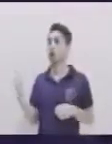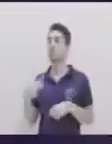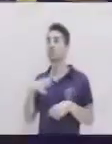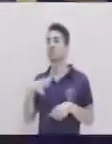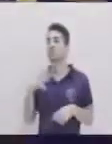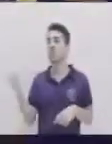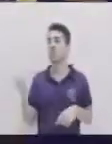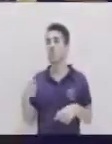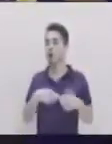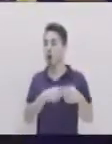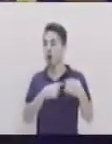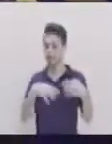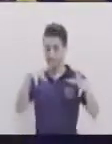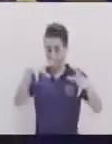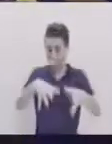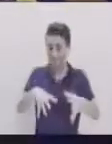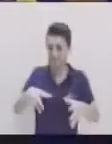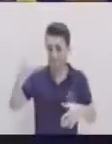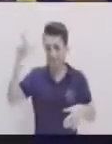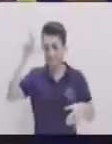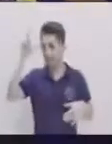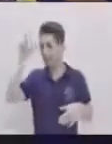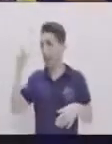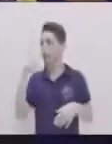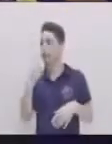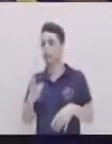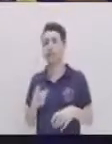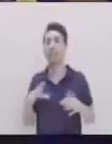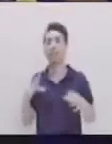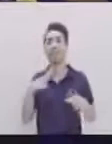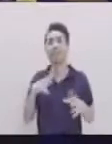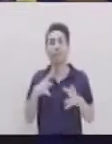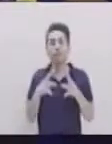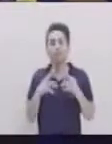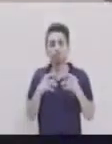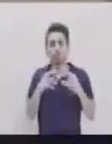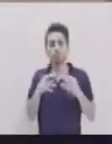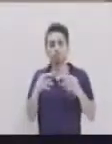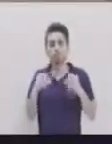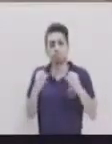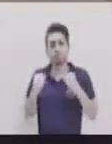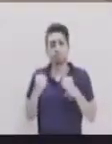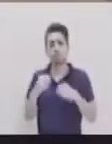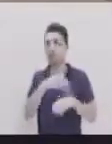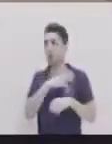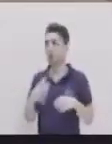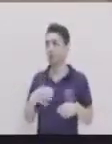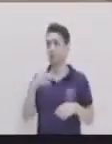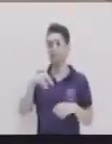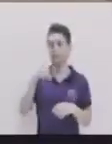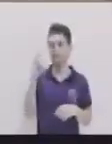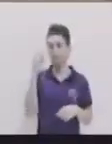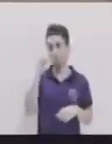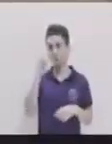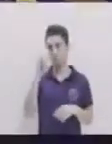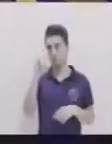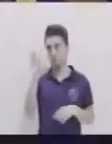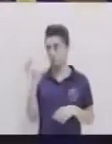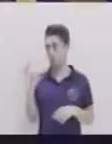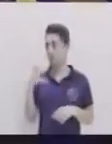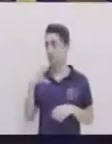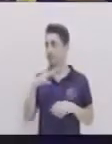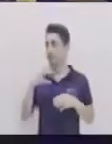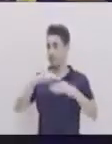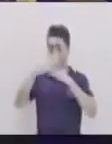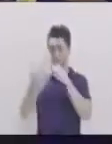vaca. Por fuera podemos ver que está hecho de músculo, que tiene tres partes: el pericardio, el miocardio y